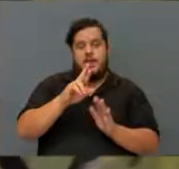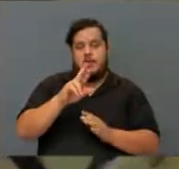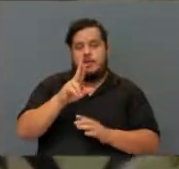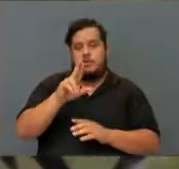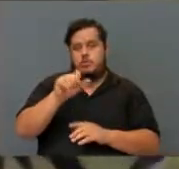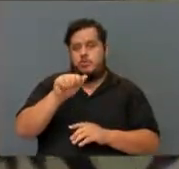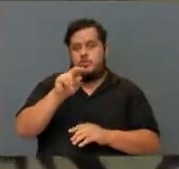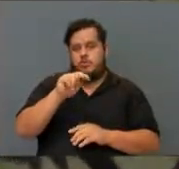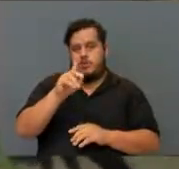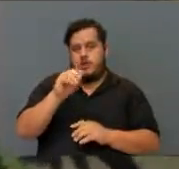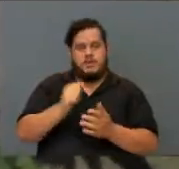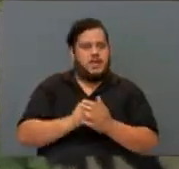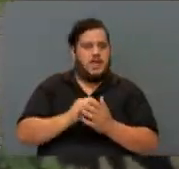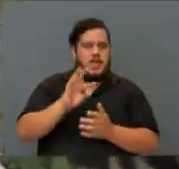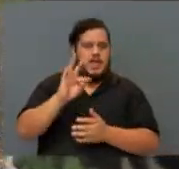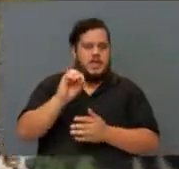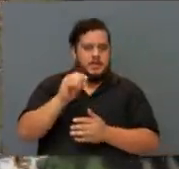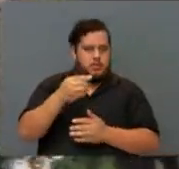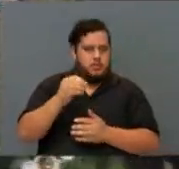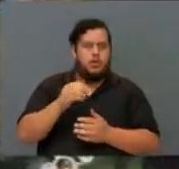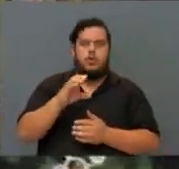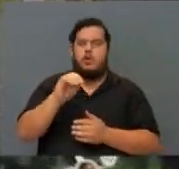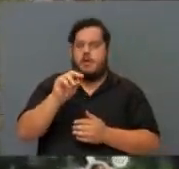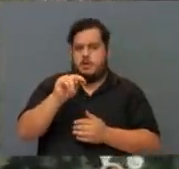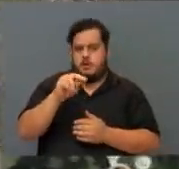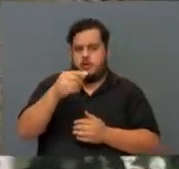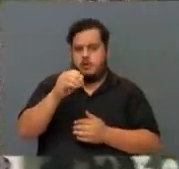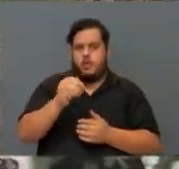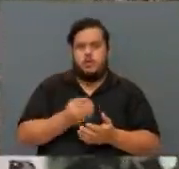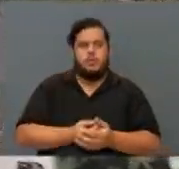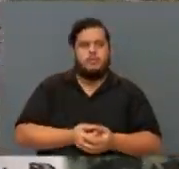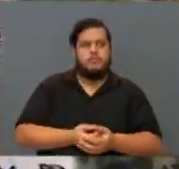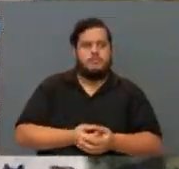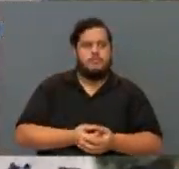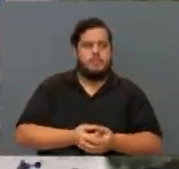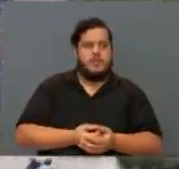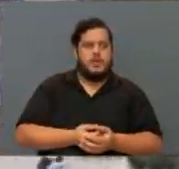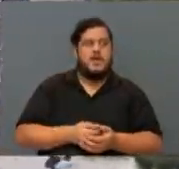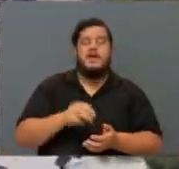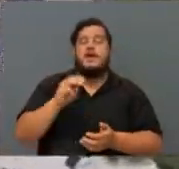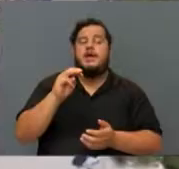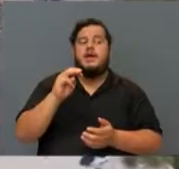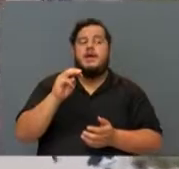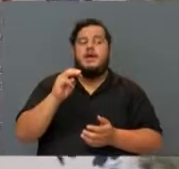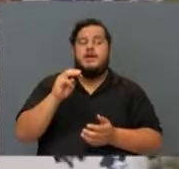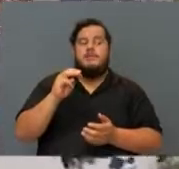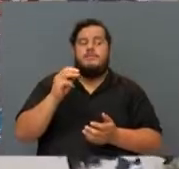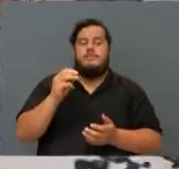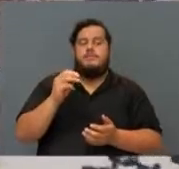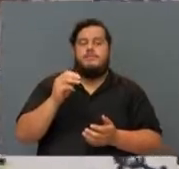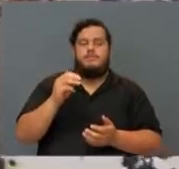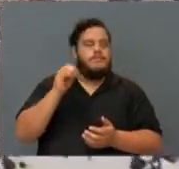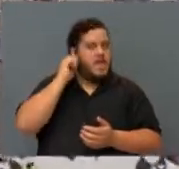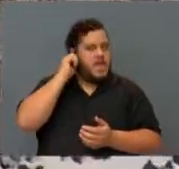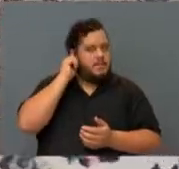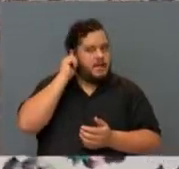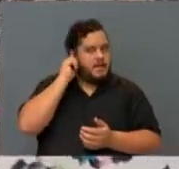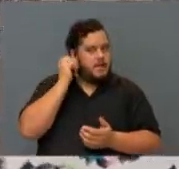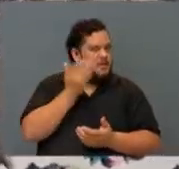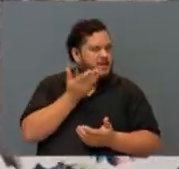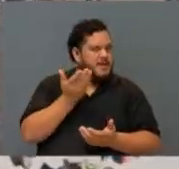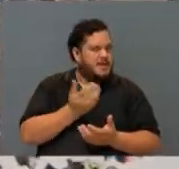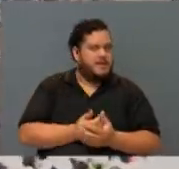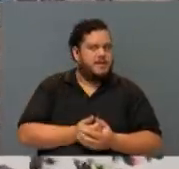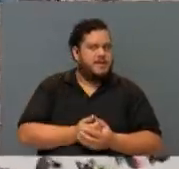en todo en el congo esto maradona es hecho me voy a atrever a decir esto